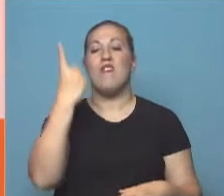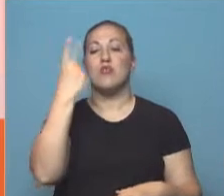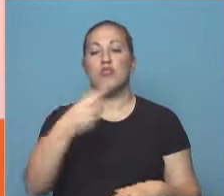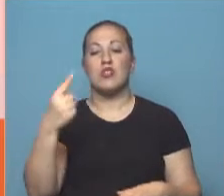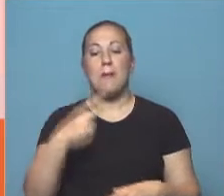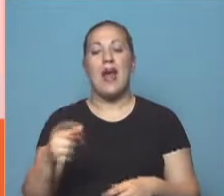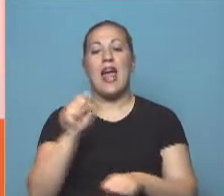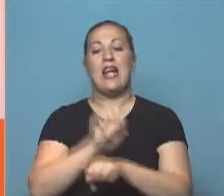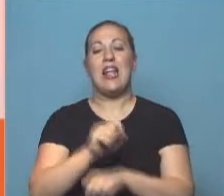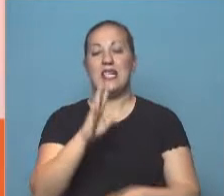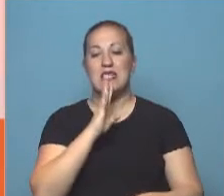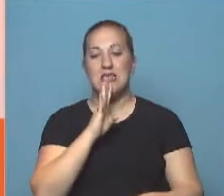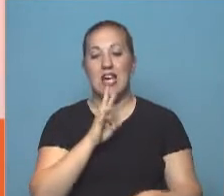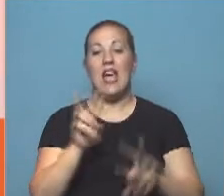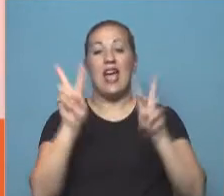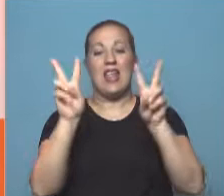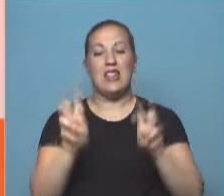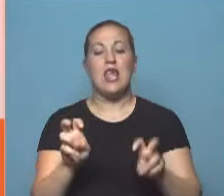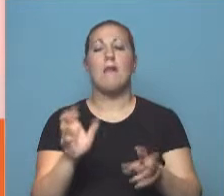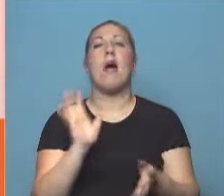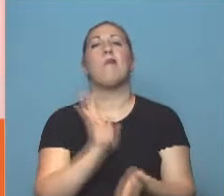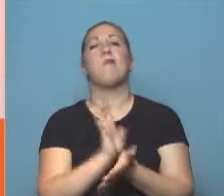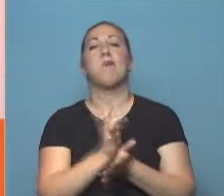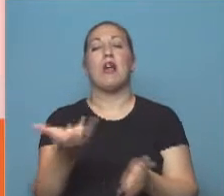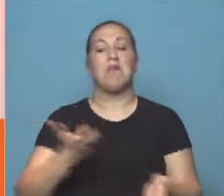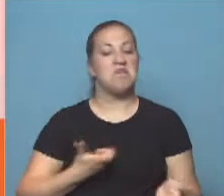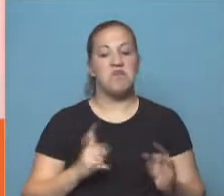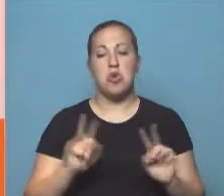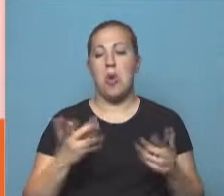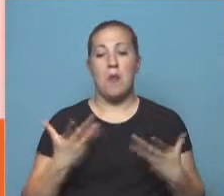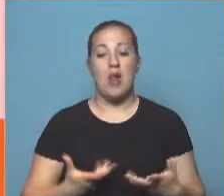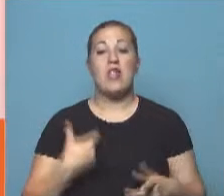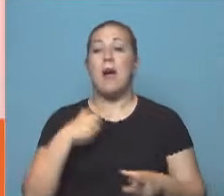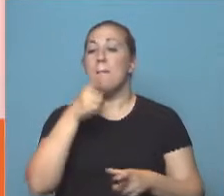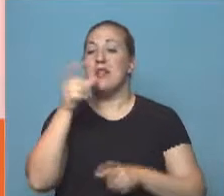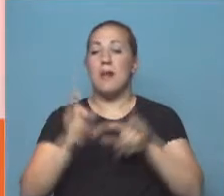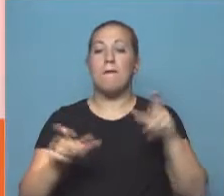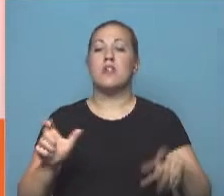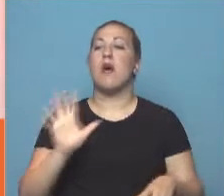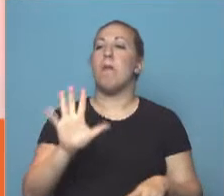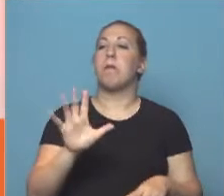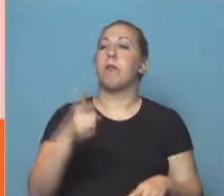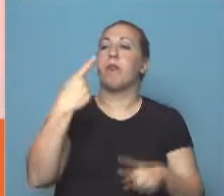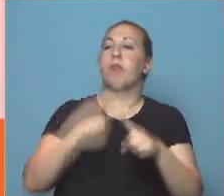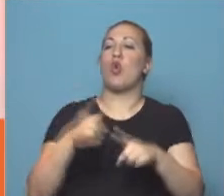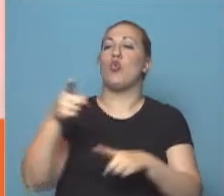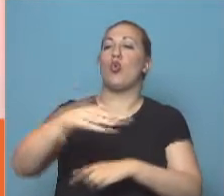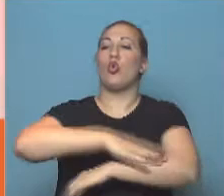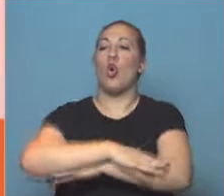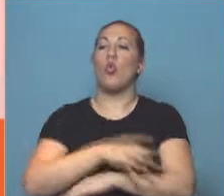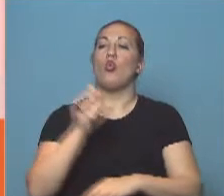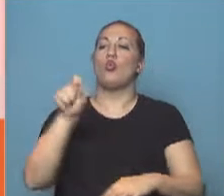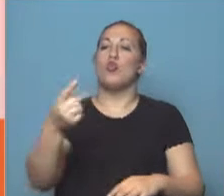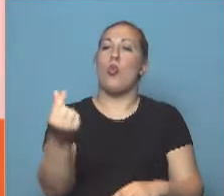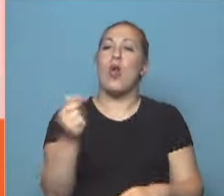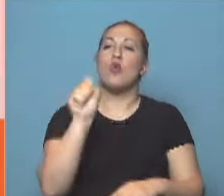Ezeiza. Y el tema de las etiquetas no me molesta, la verdad. A mí me parece que a la gente hay que calificarla en todo caso por sus conductas, por sus valores, por sus ideas,